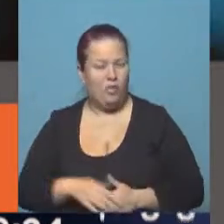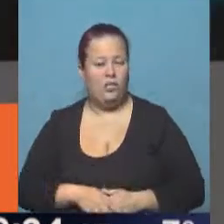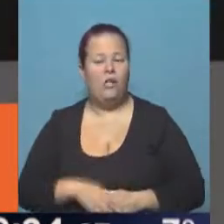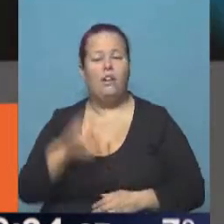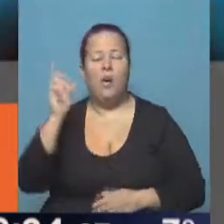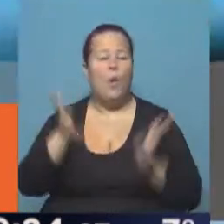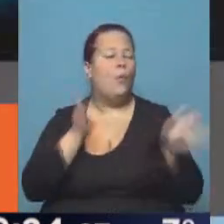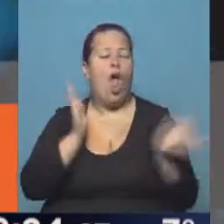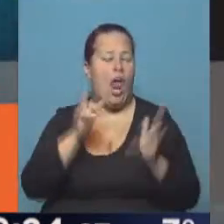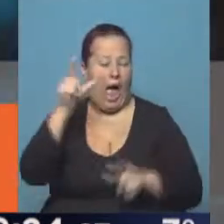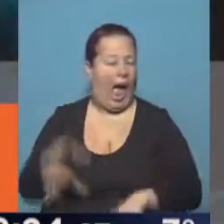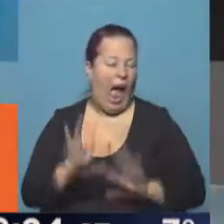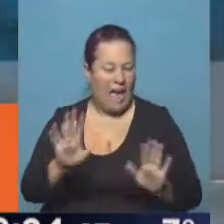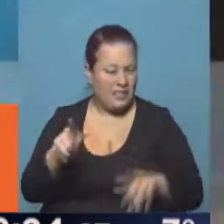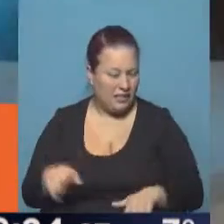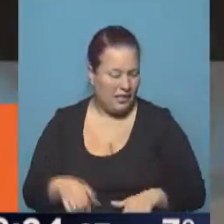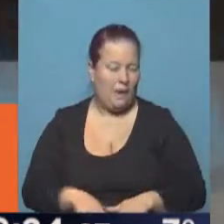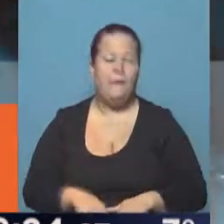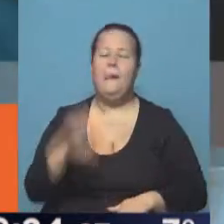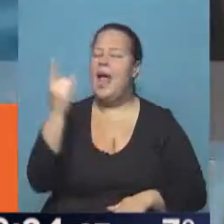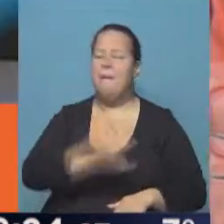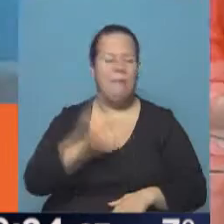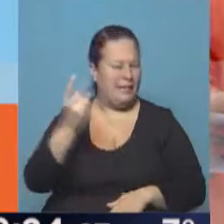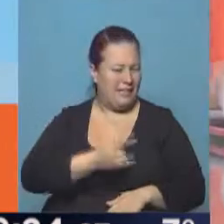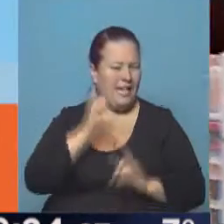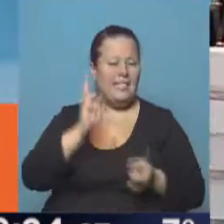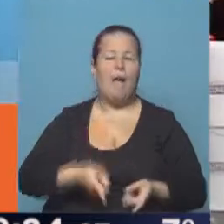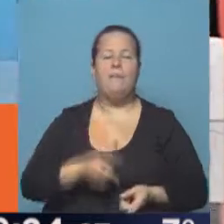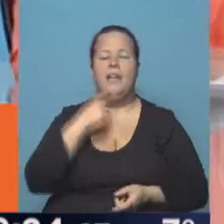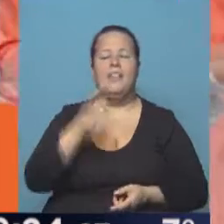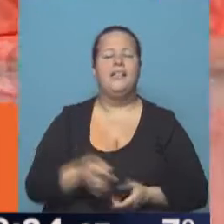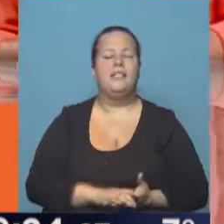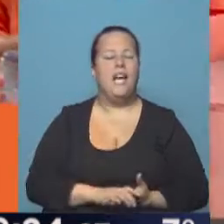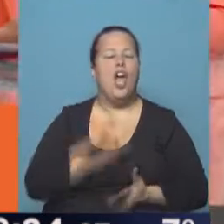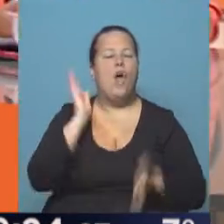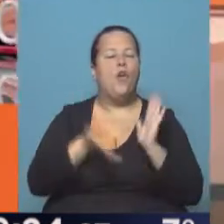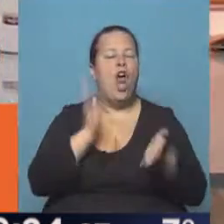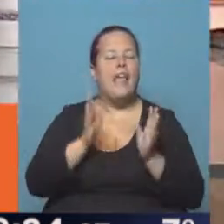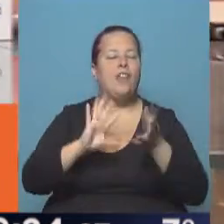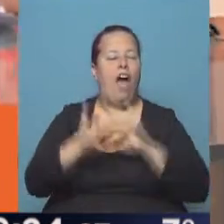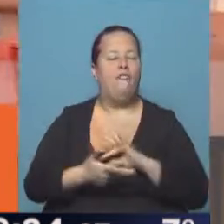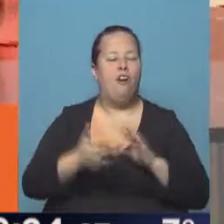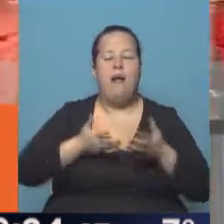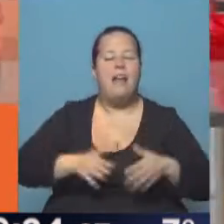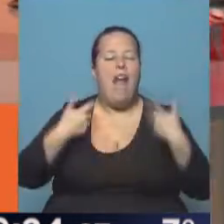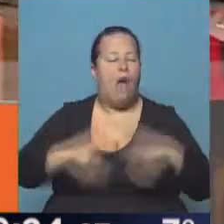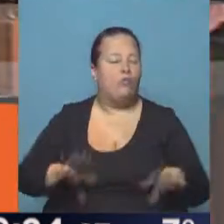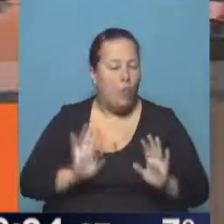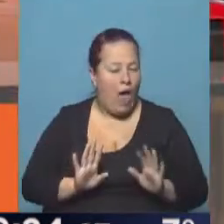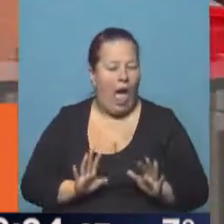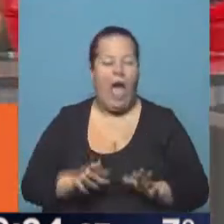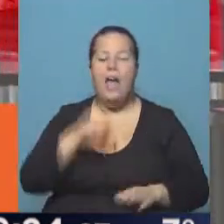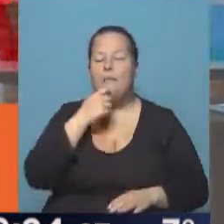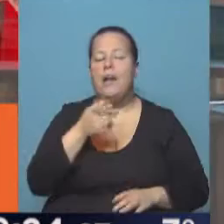son violentos. Es un mito también que la violencia sea una conducta innata, por ejemplo,